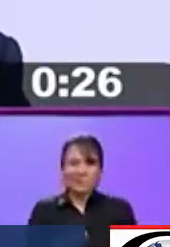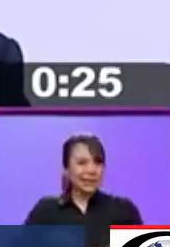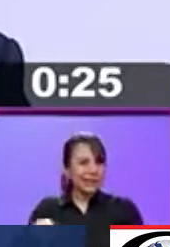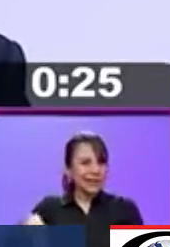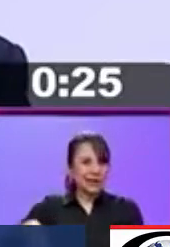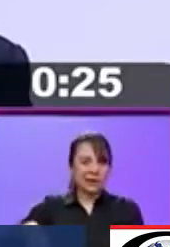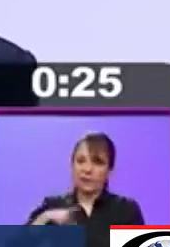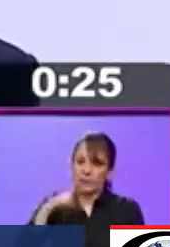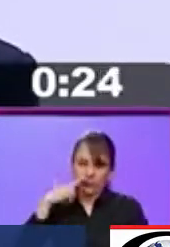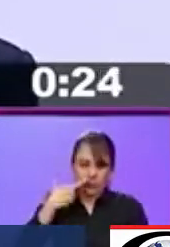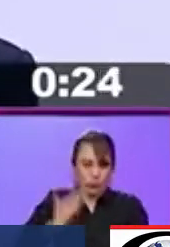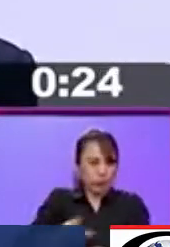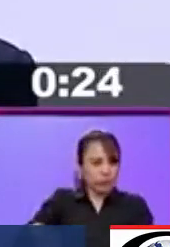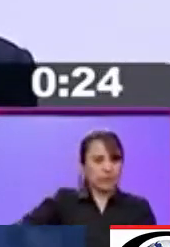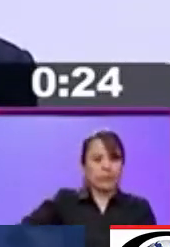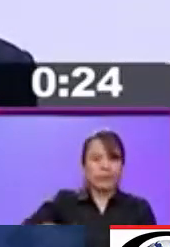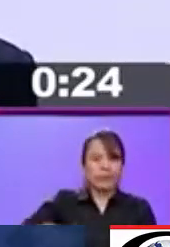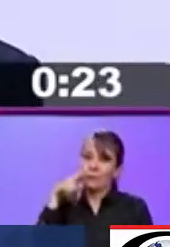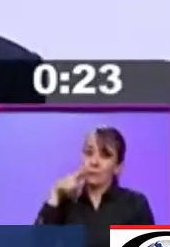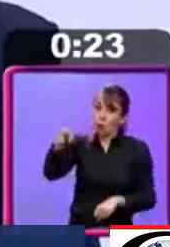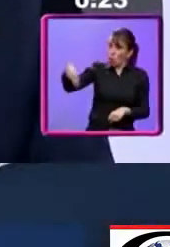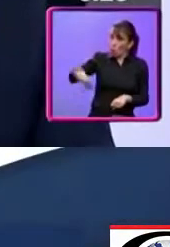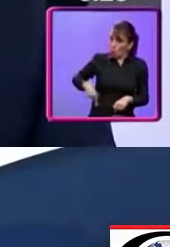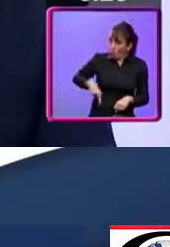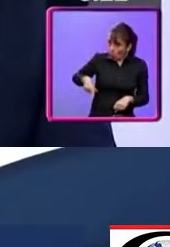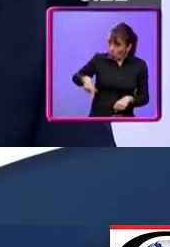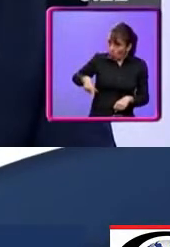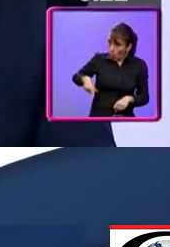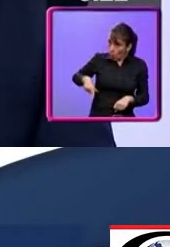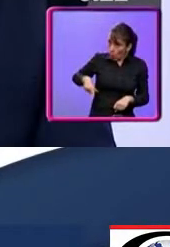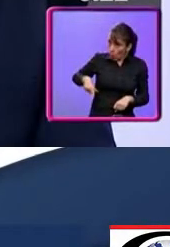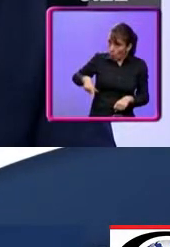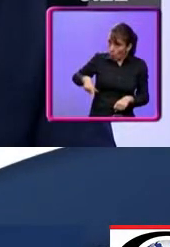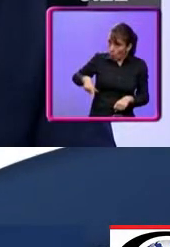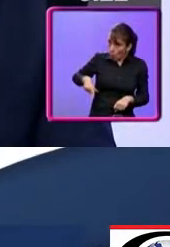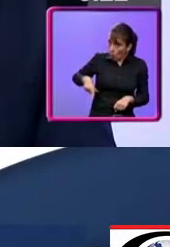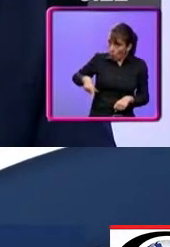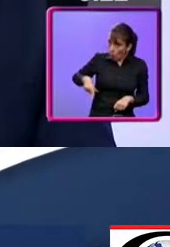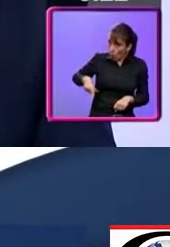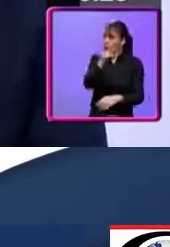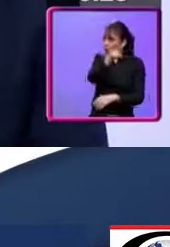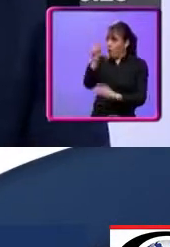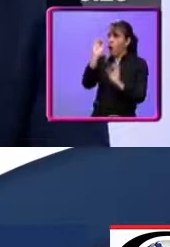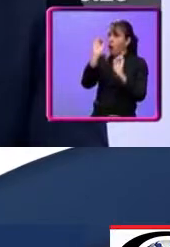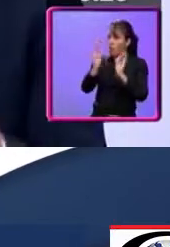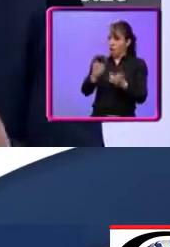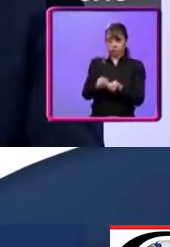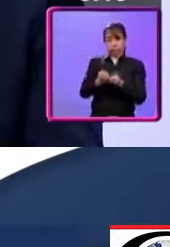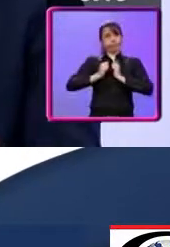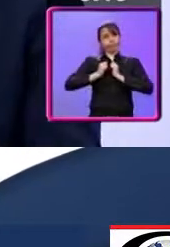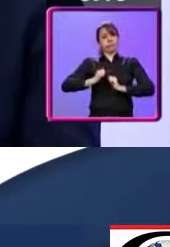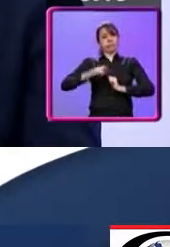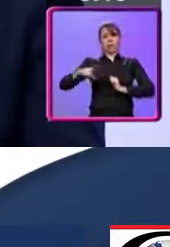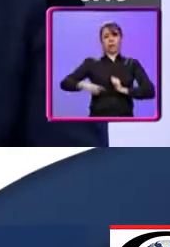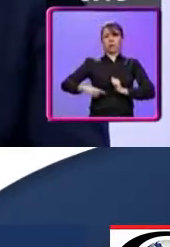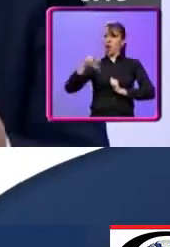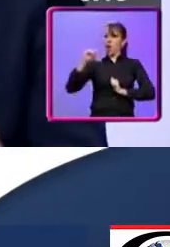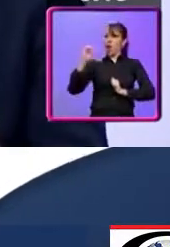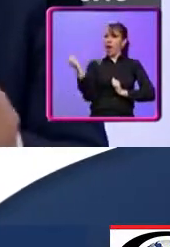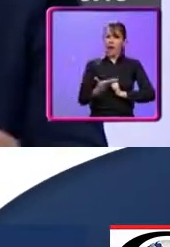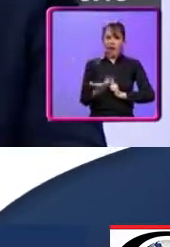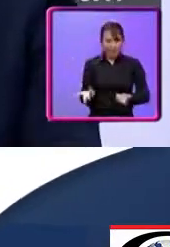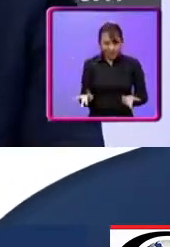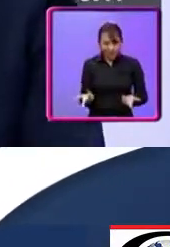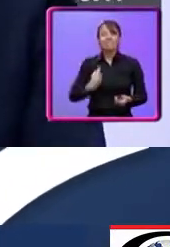PRI, el candidato del PRI, la candidata del PAN y de Morena, son los que más dinero han gastado en